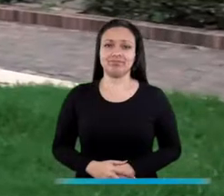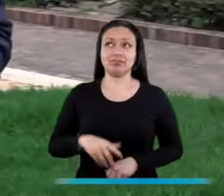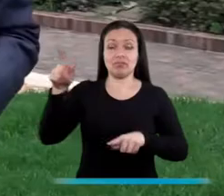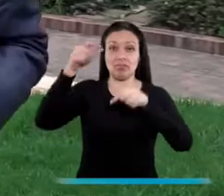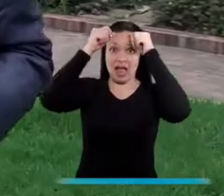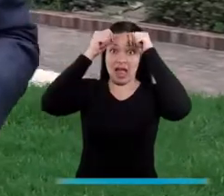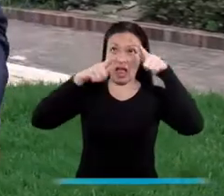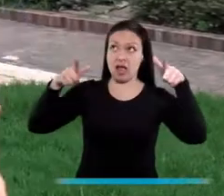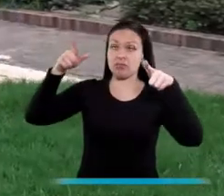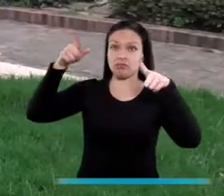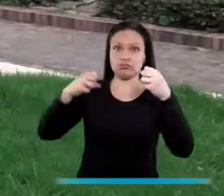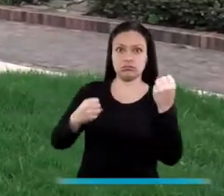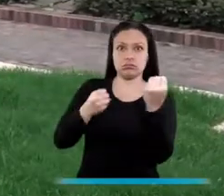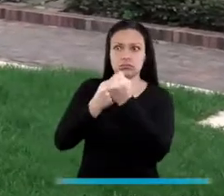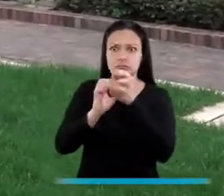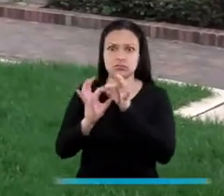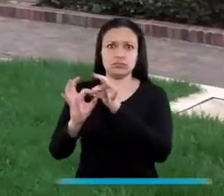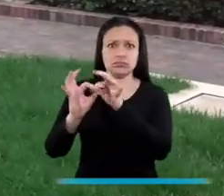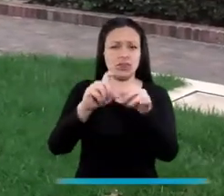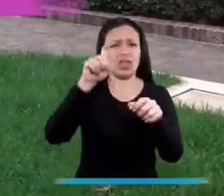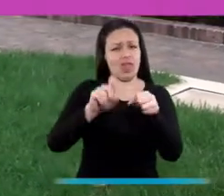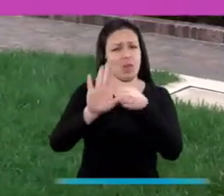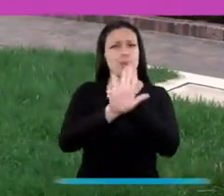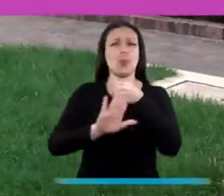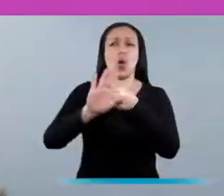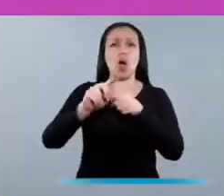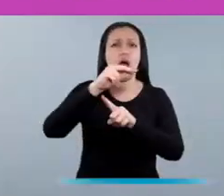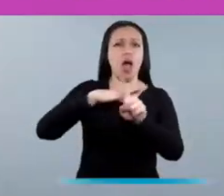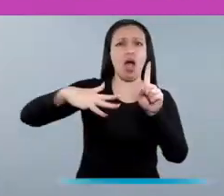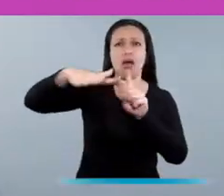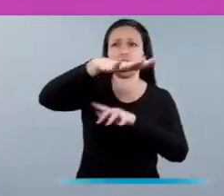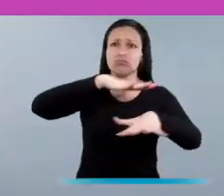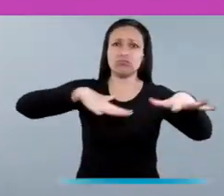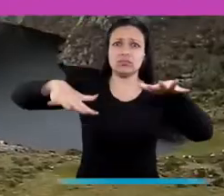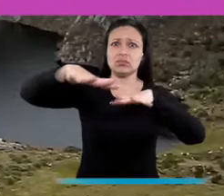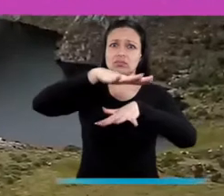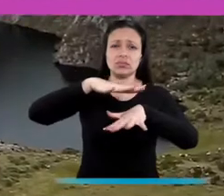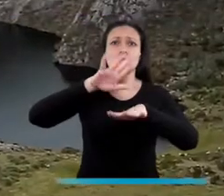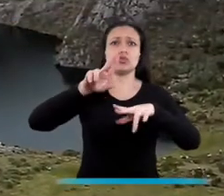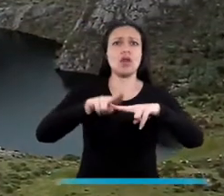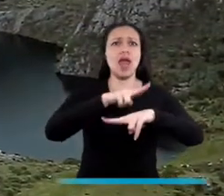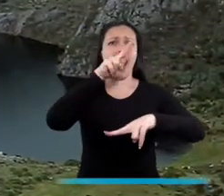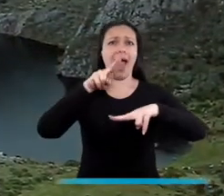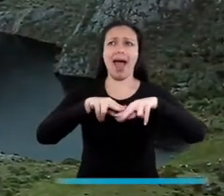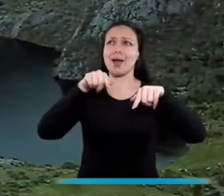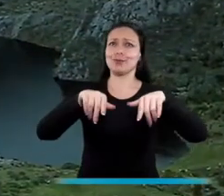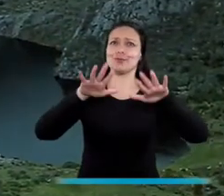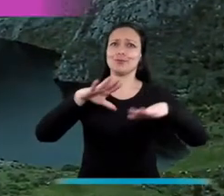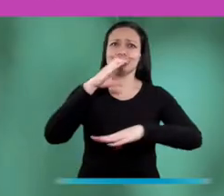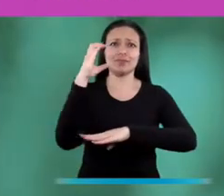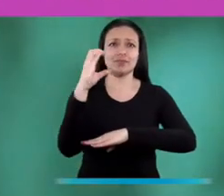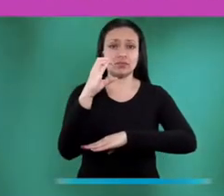El Estado, con el apoyo de todos, debe proteger la biodiversidad, conservar las áreas ecológicas y garantizar